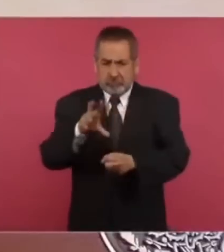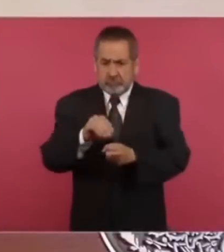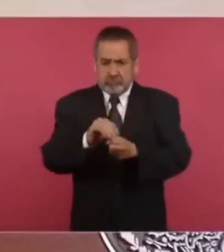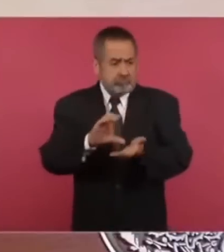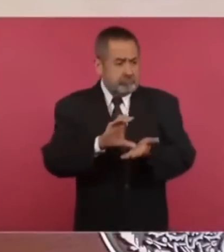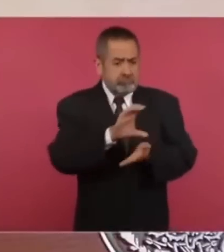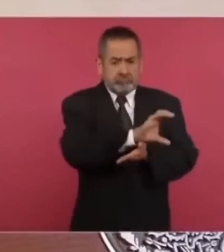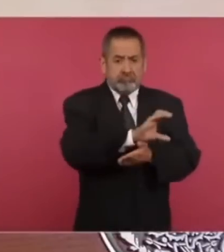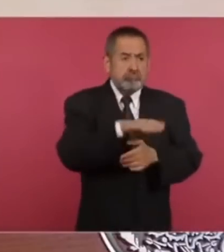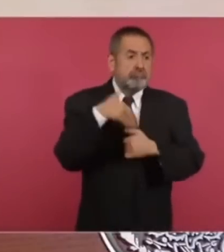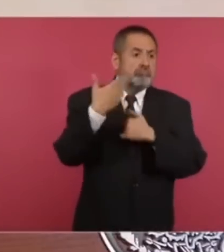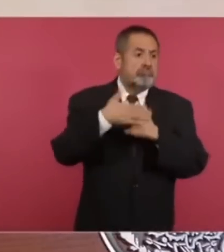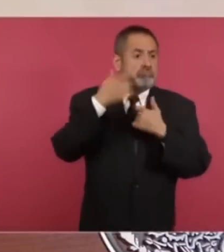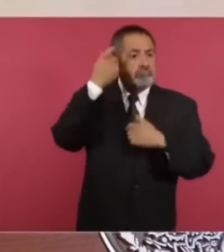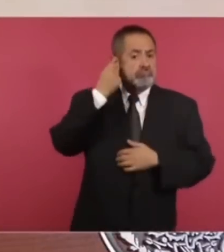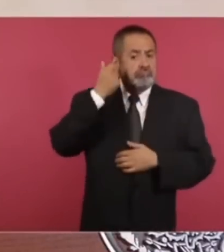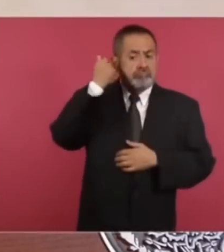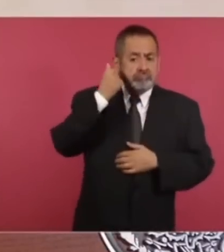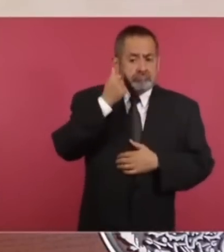cuando se retiran.